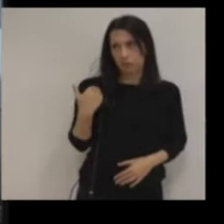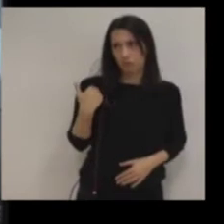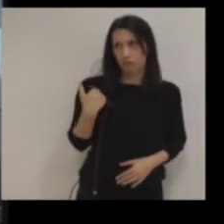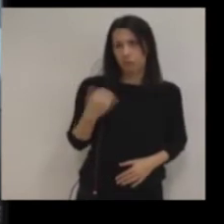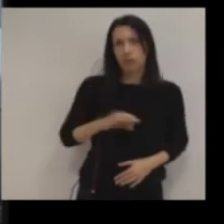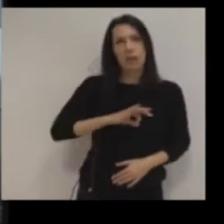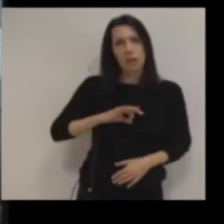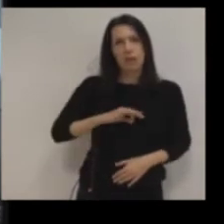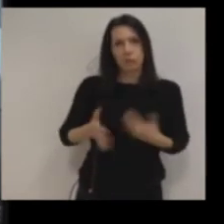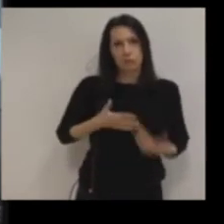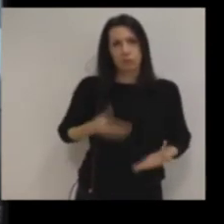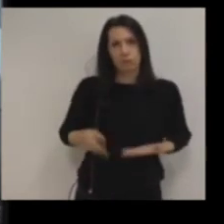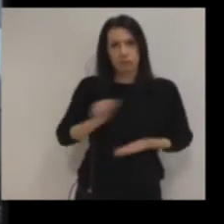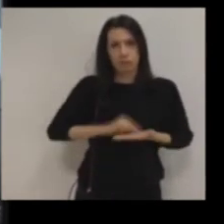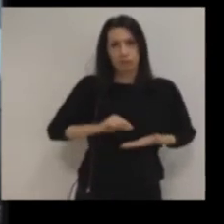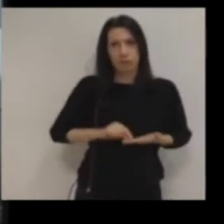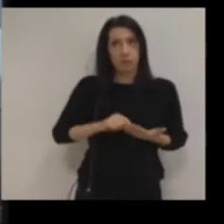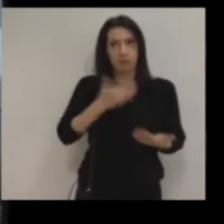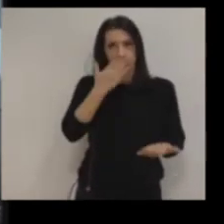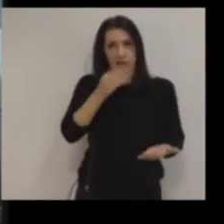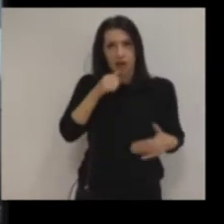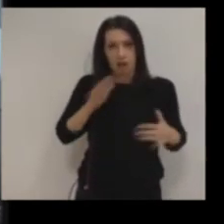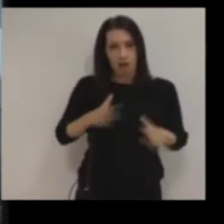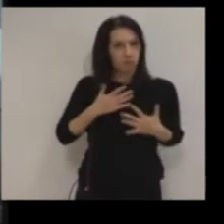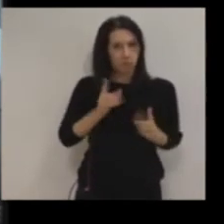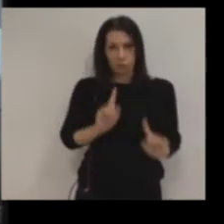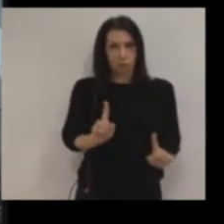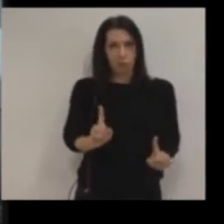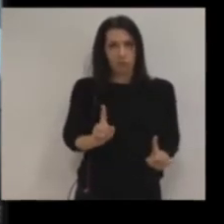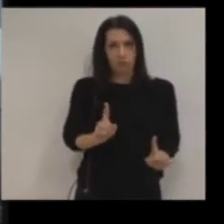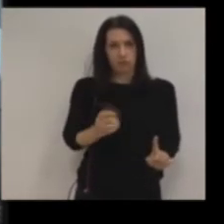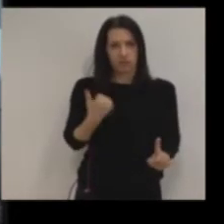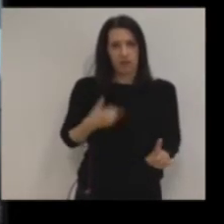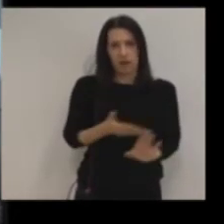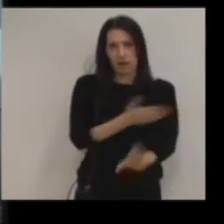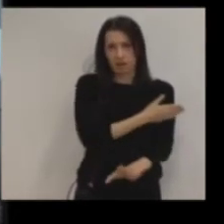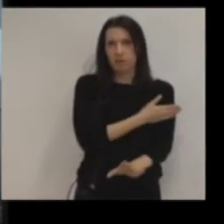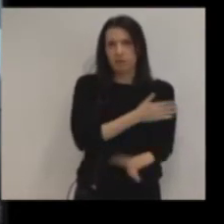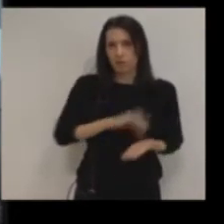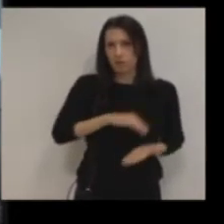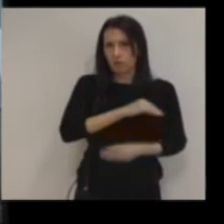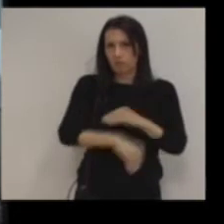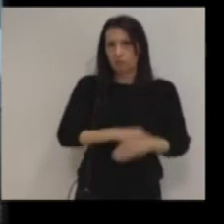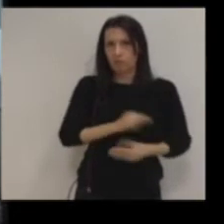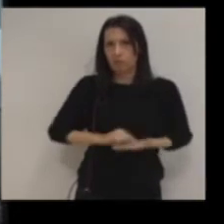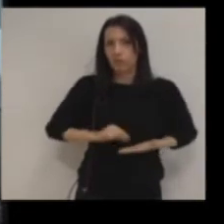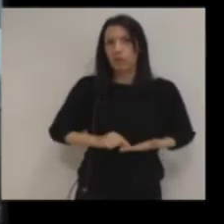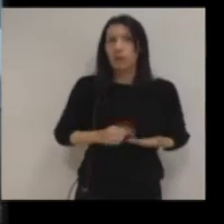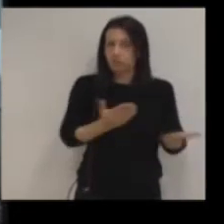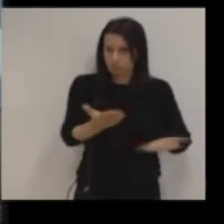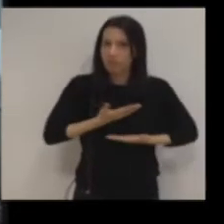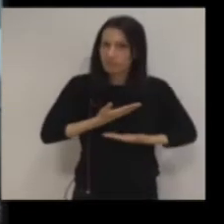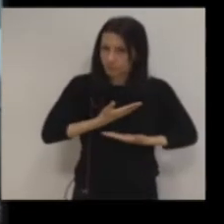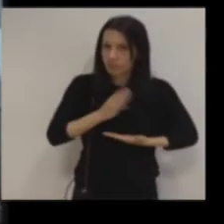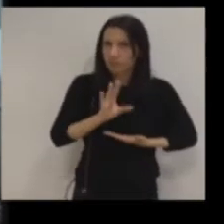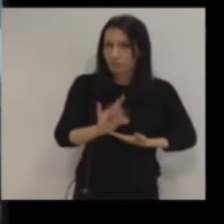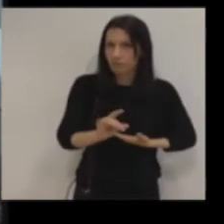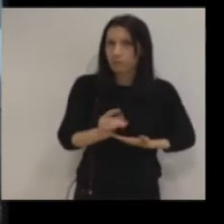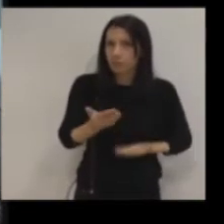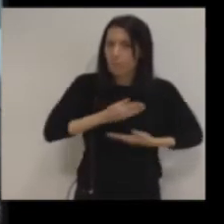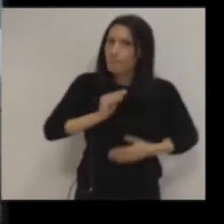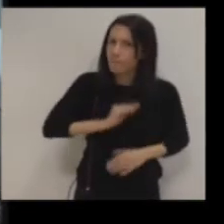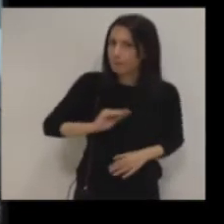sea, quiero decir, no es algo que me pille de refilón, sino que lo he tenido que hacer. He necesitado ayuda y no